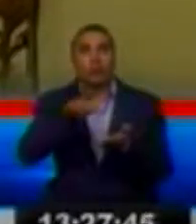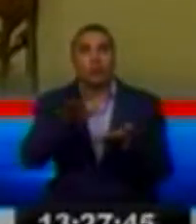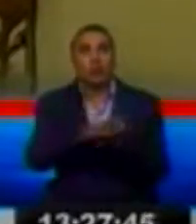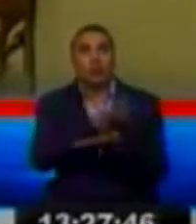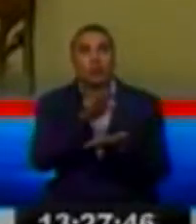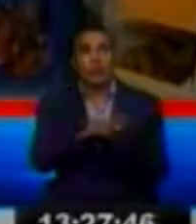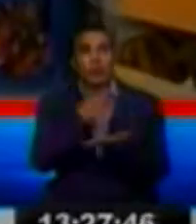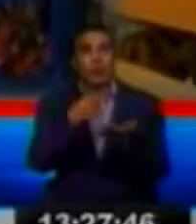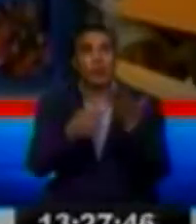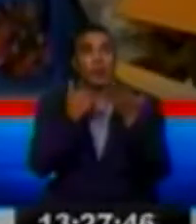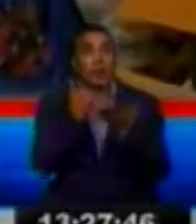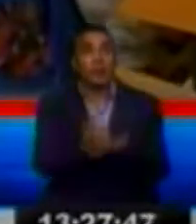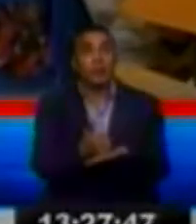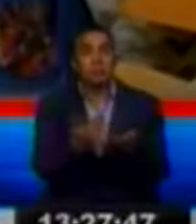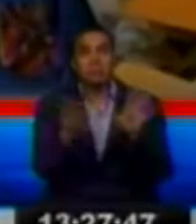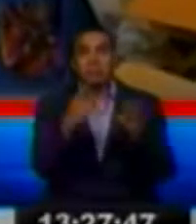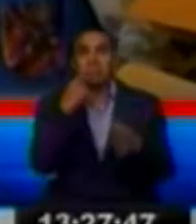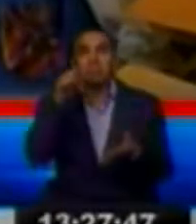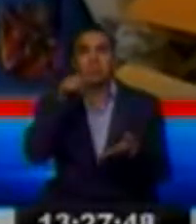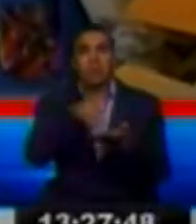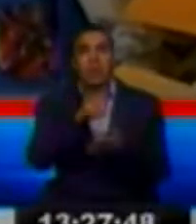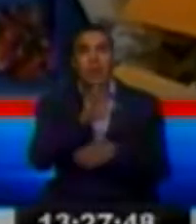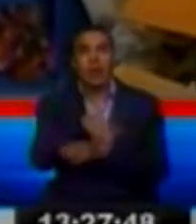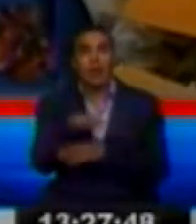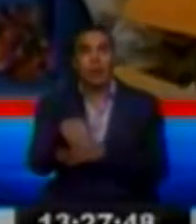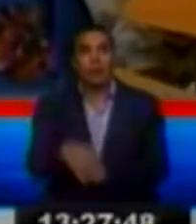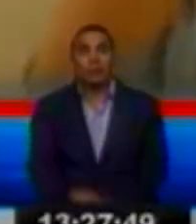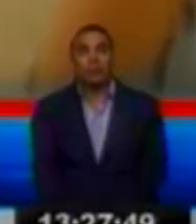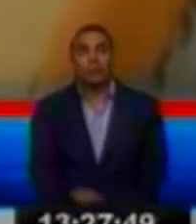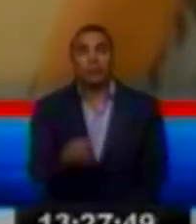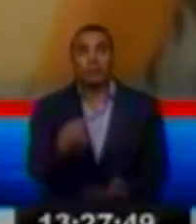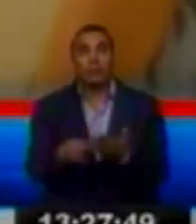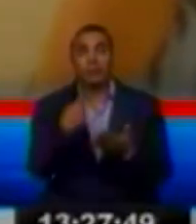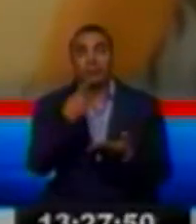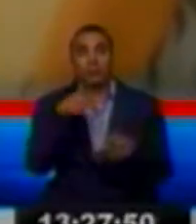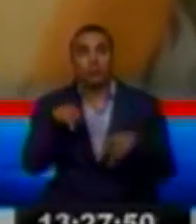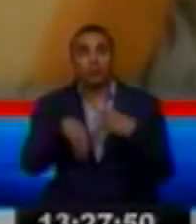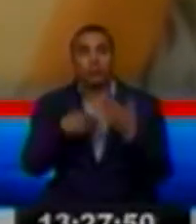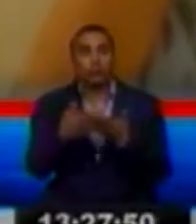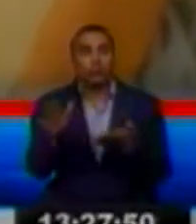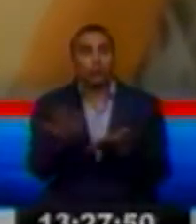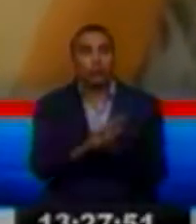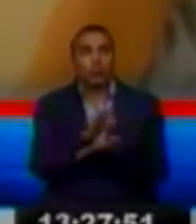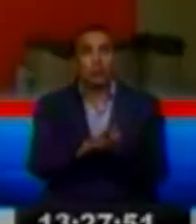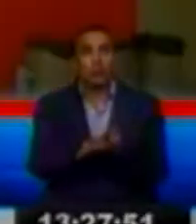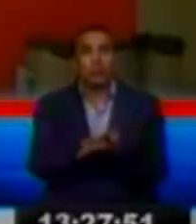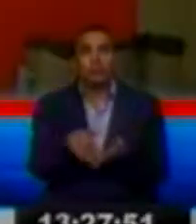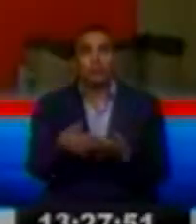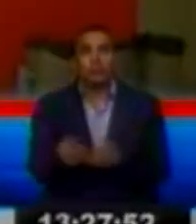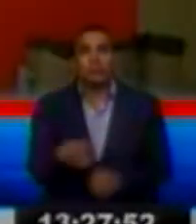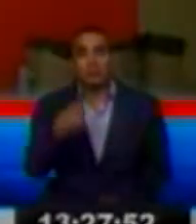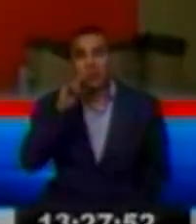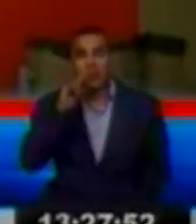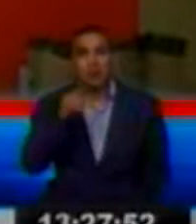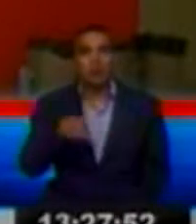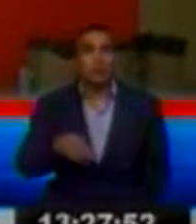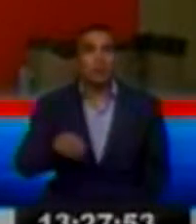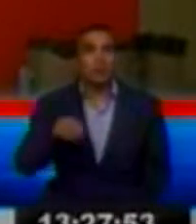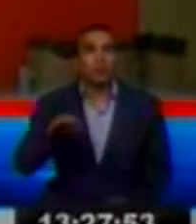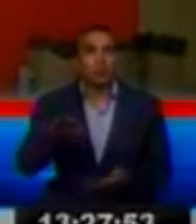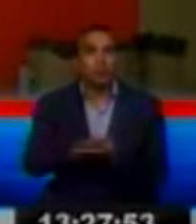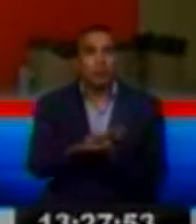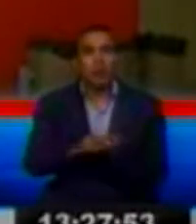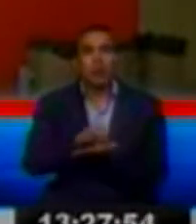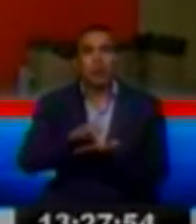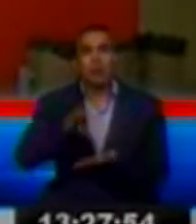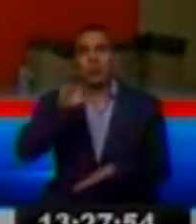que beneficiará a más de 1000 estudiantes que asistirán a la educación inicial, preparatoria, educación general